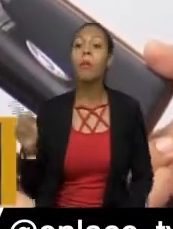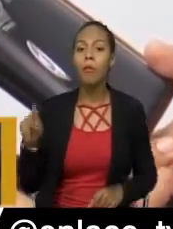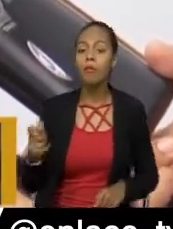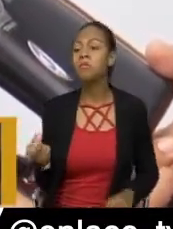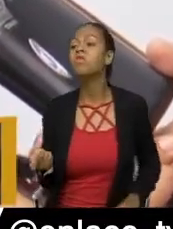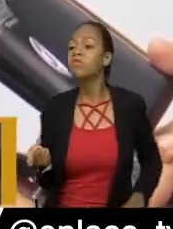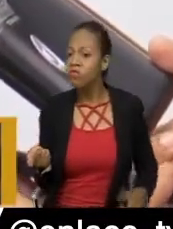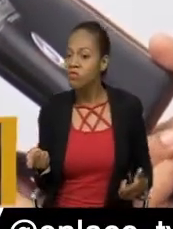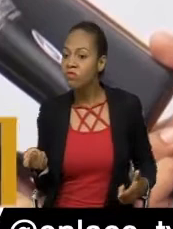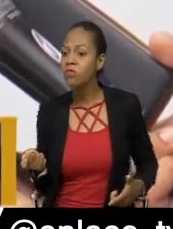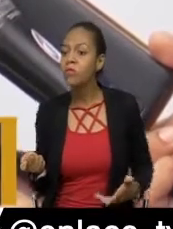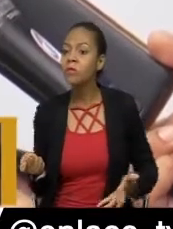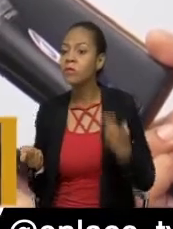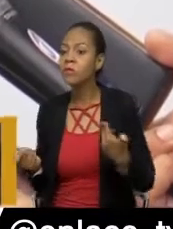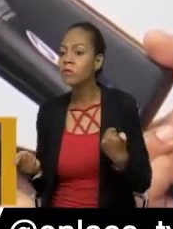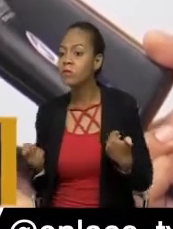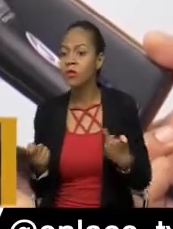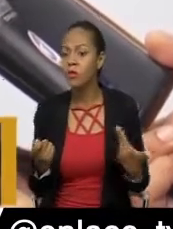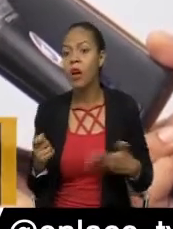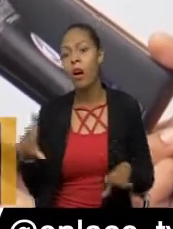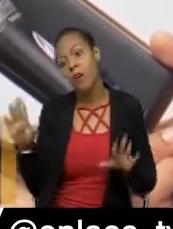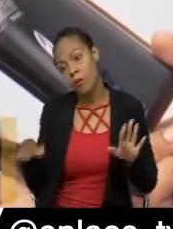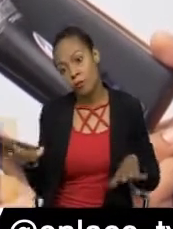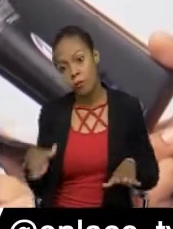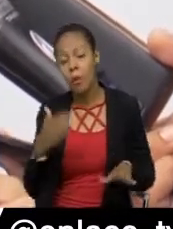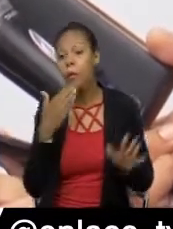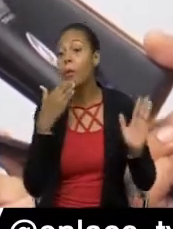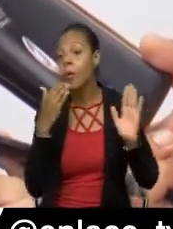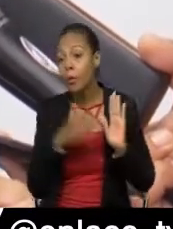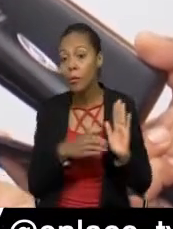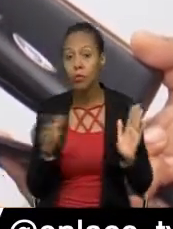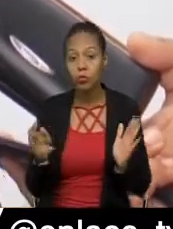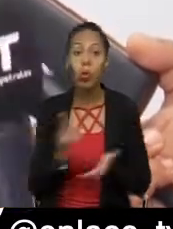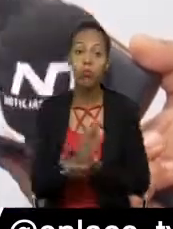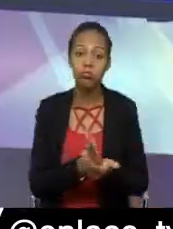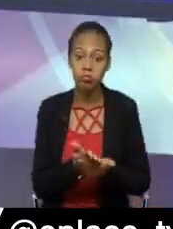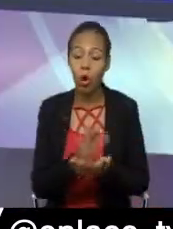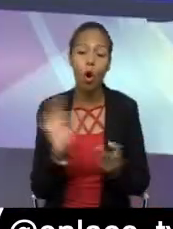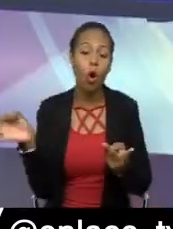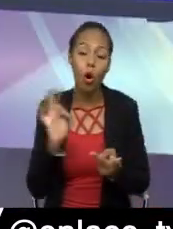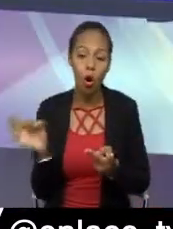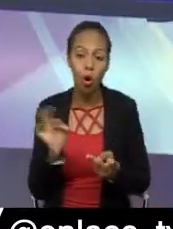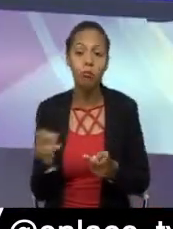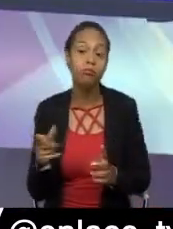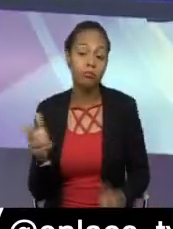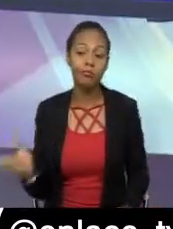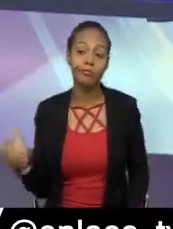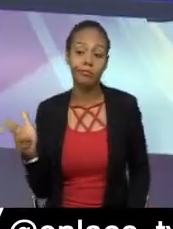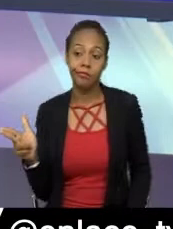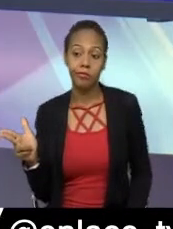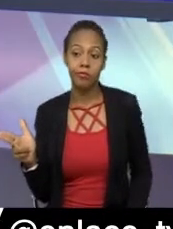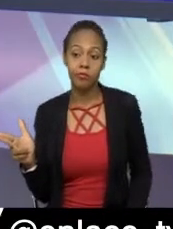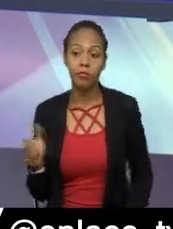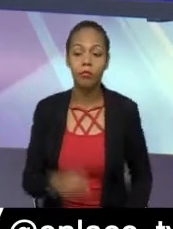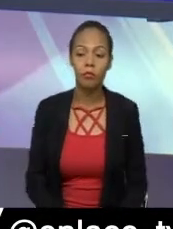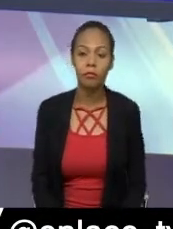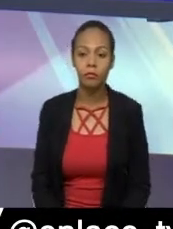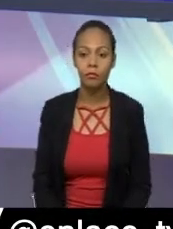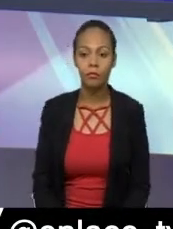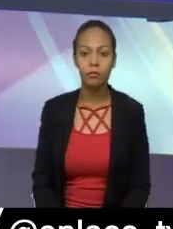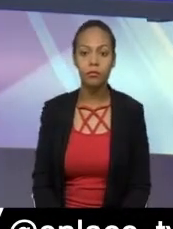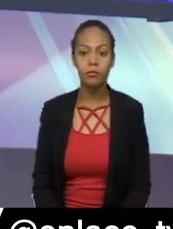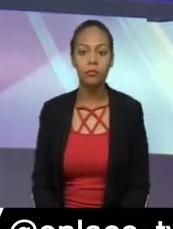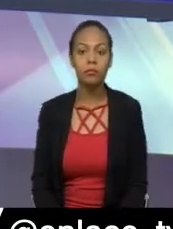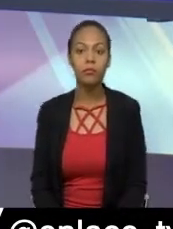víctimas con arma contundente o algunas oportunidades con armas de fuego. Una persona resultó con heridas graves en